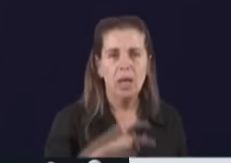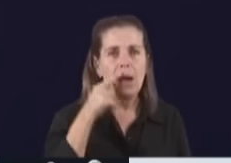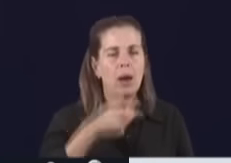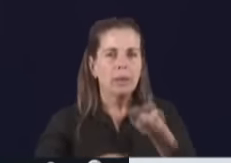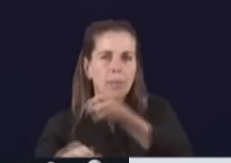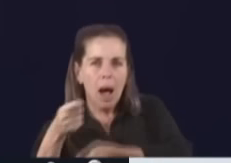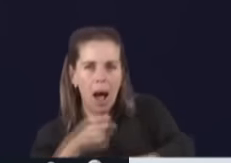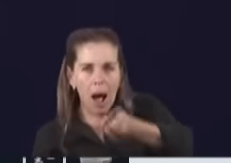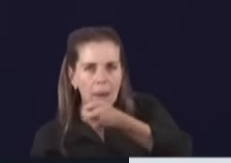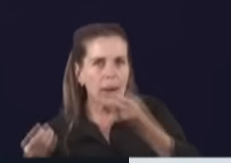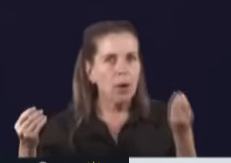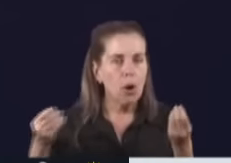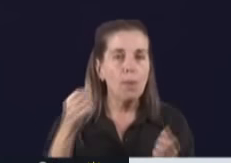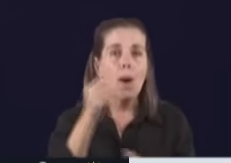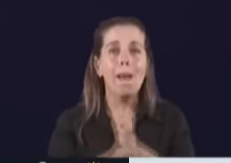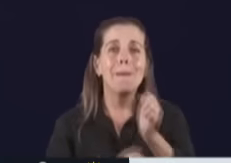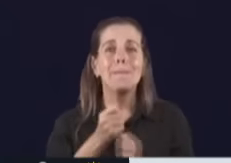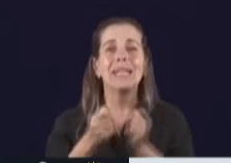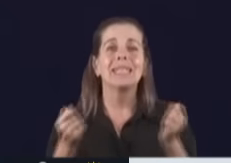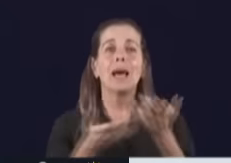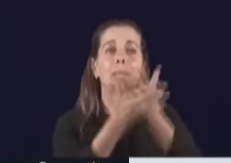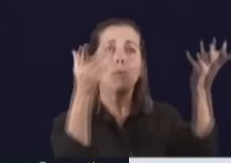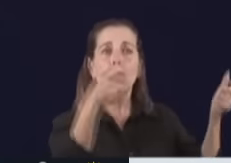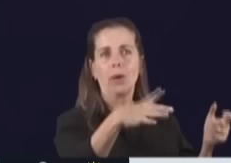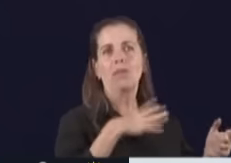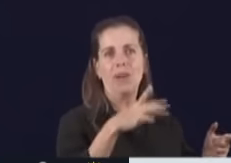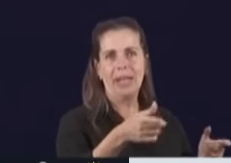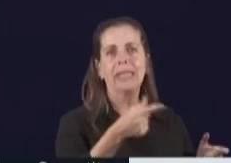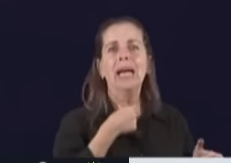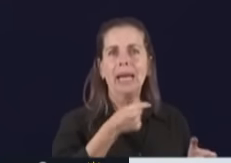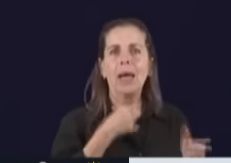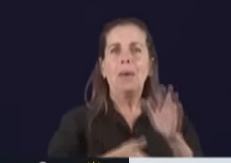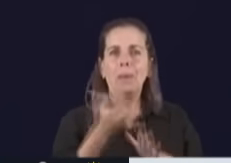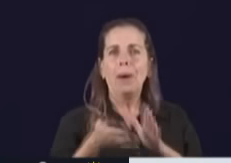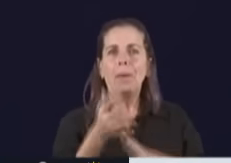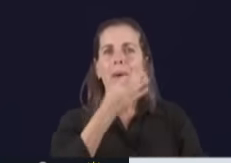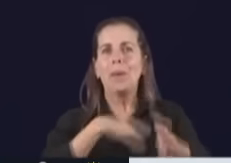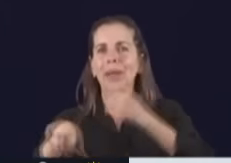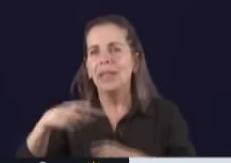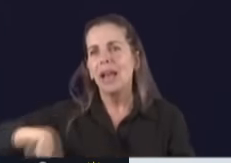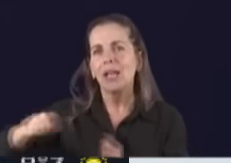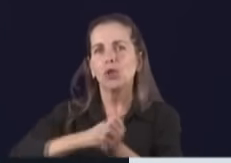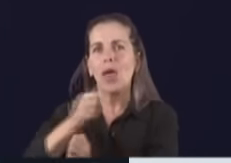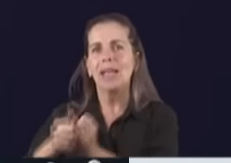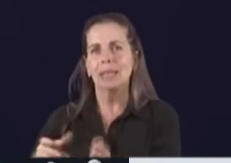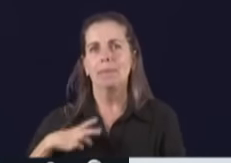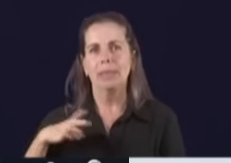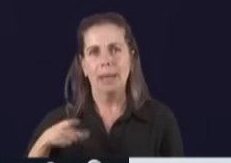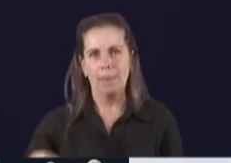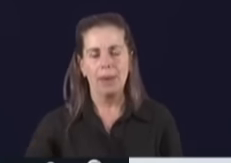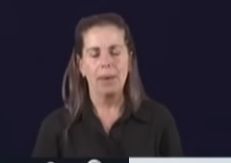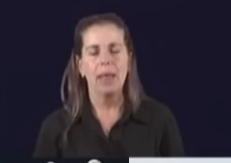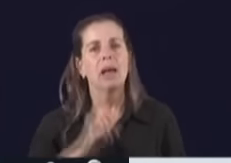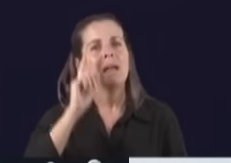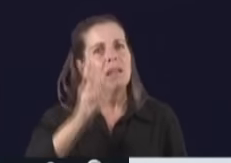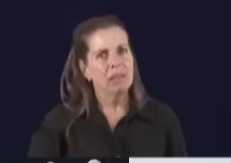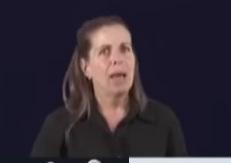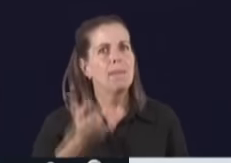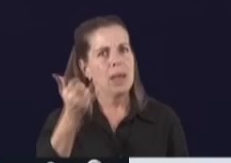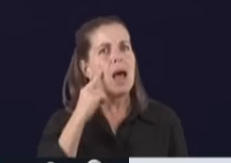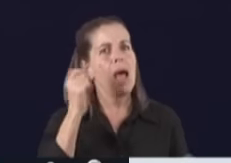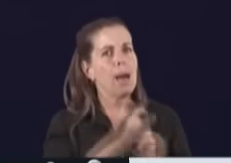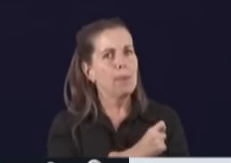públicas para sanearlas y venderlas al sector privado al mejor precio posible. Además, se avanzó con la concesión de rutas y obras